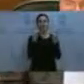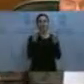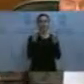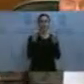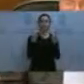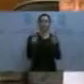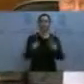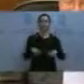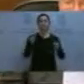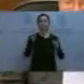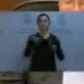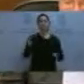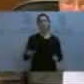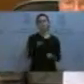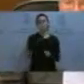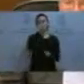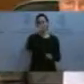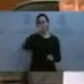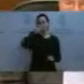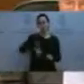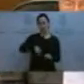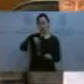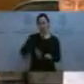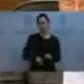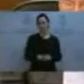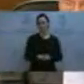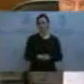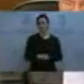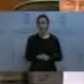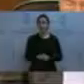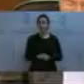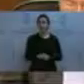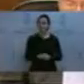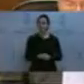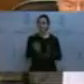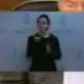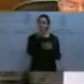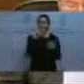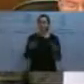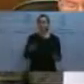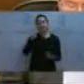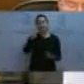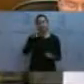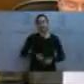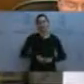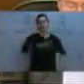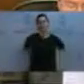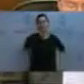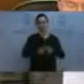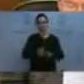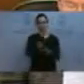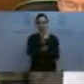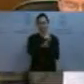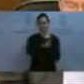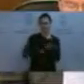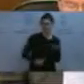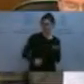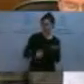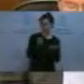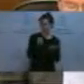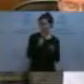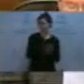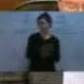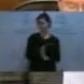a finales de julio de este año. Ahora se está haciendo una auditoría. Falta el informe que se lo entreguen